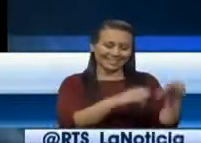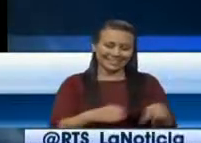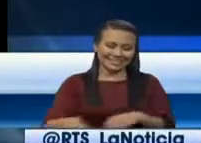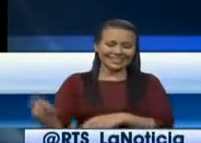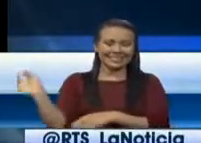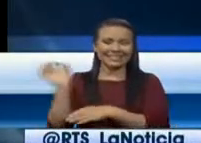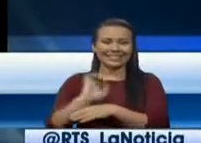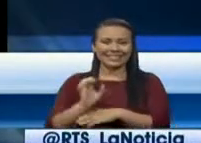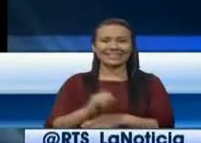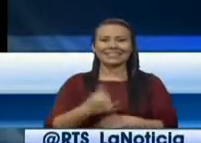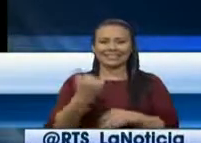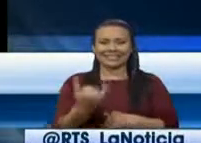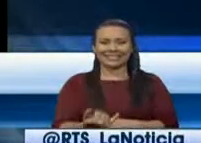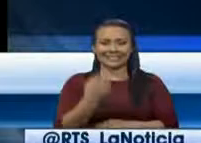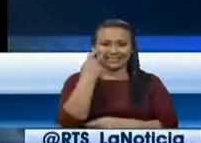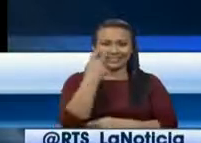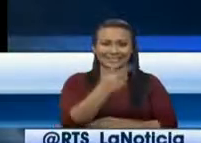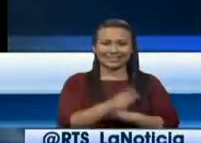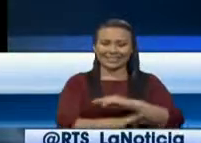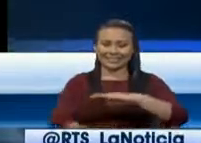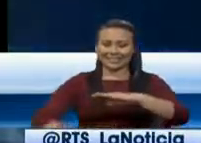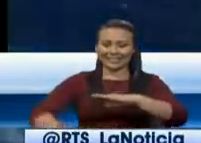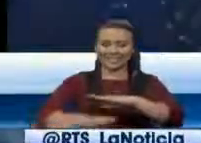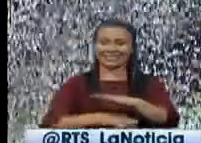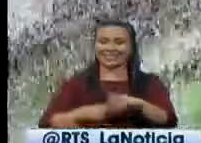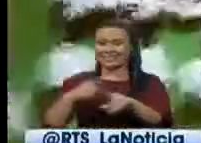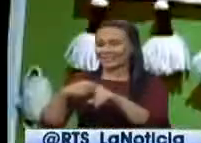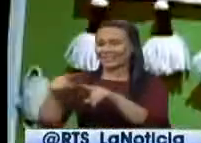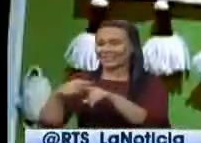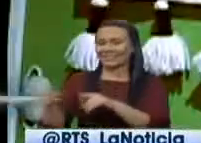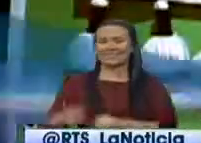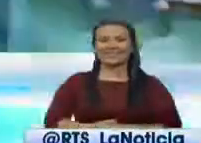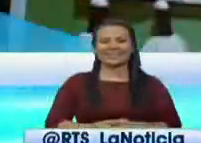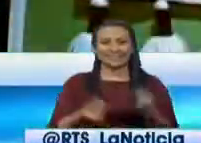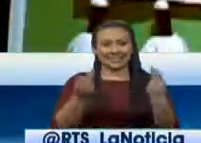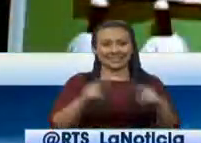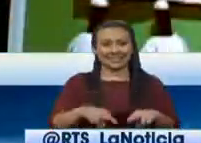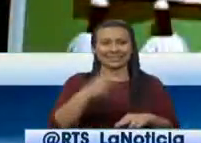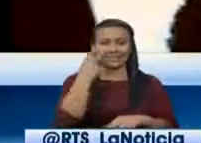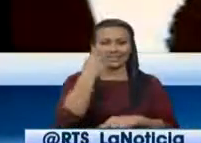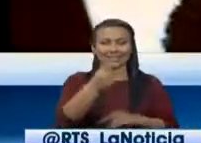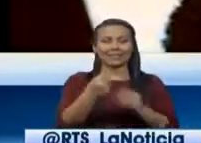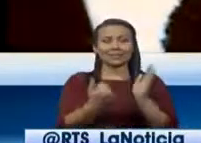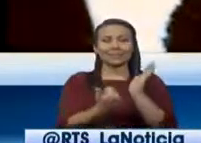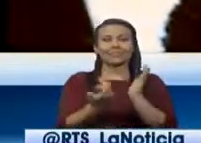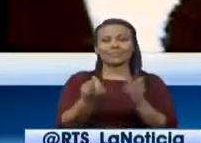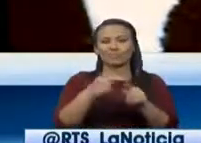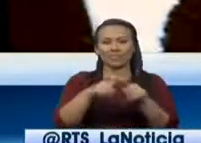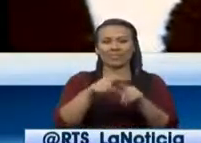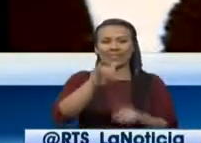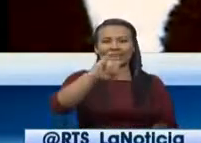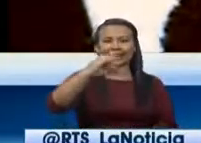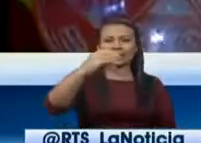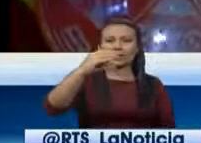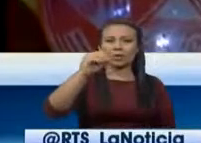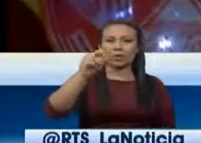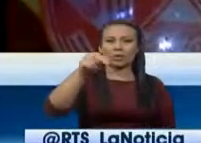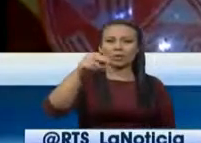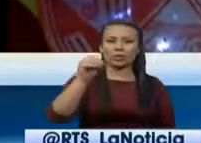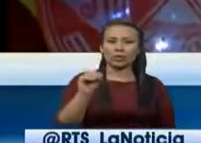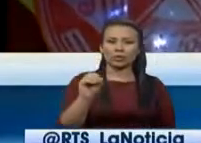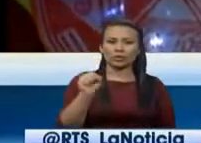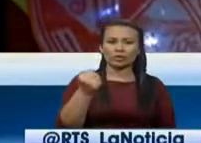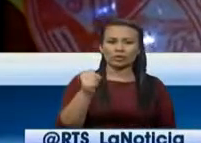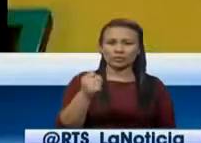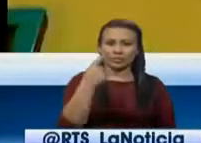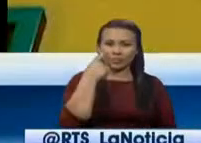este momento se considera como base de la diferenciación. Manifiestan que a través del código de iconografía del Ecuador antiguo se